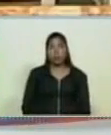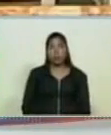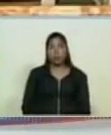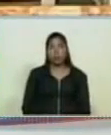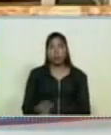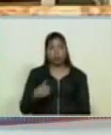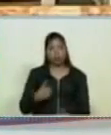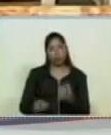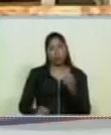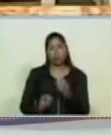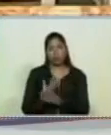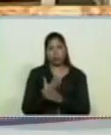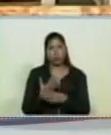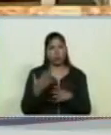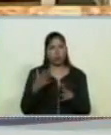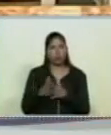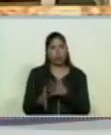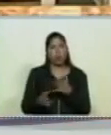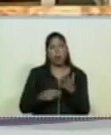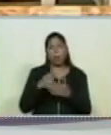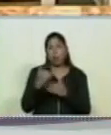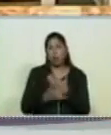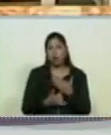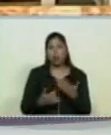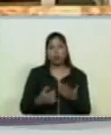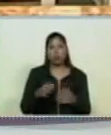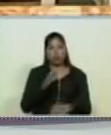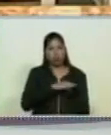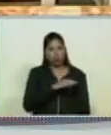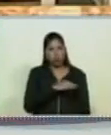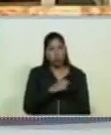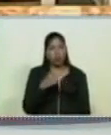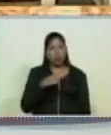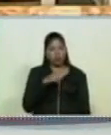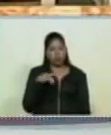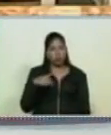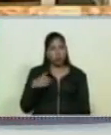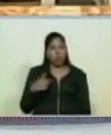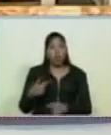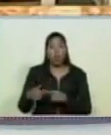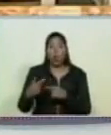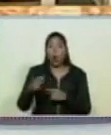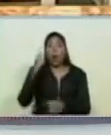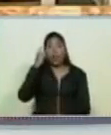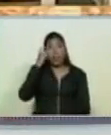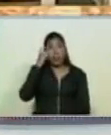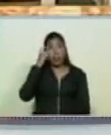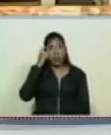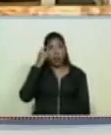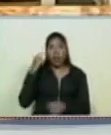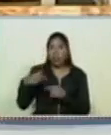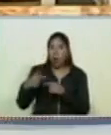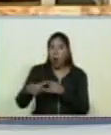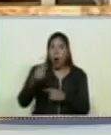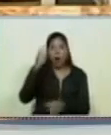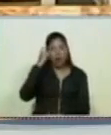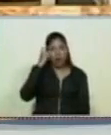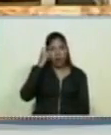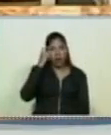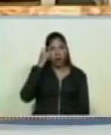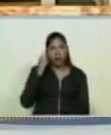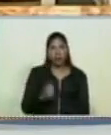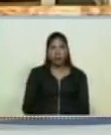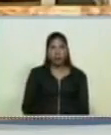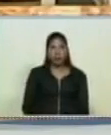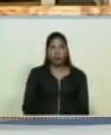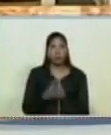misiones sociales, es para beneficio del pueblo. Entonces tenemos nosotros que encargarnos todos los días, así como Julio Borges, Donald Trump y Ramos